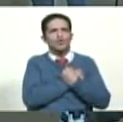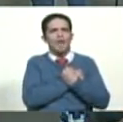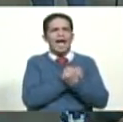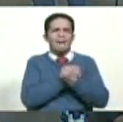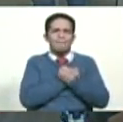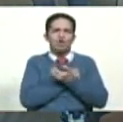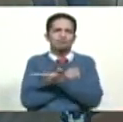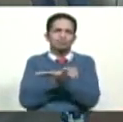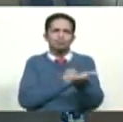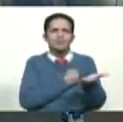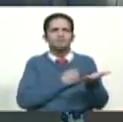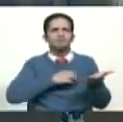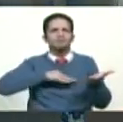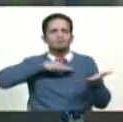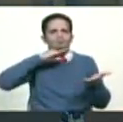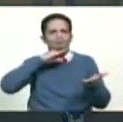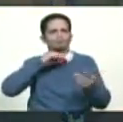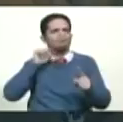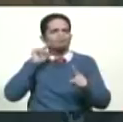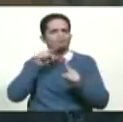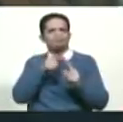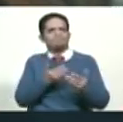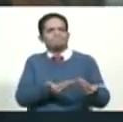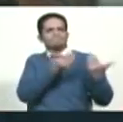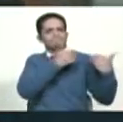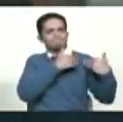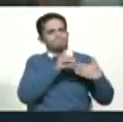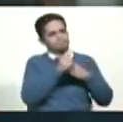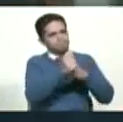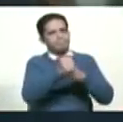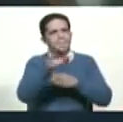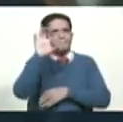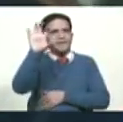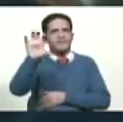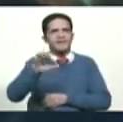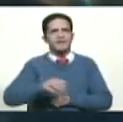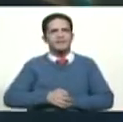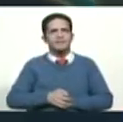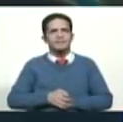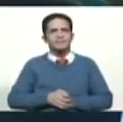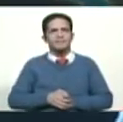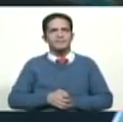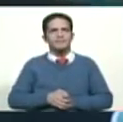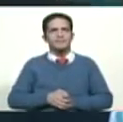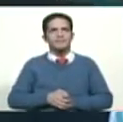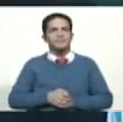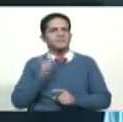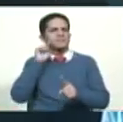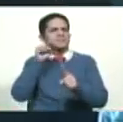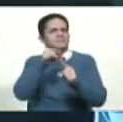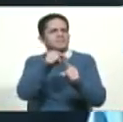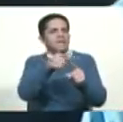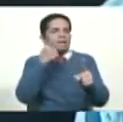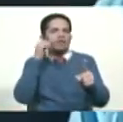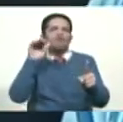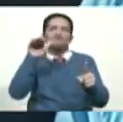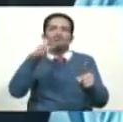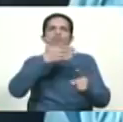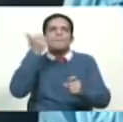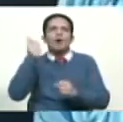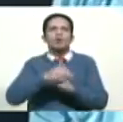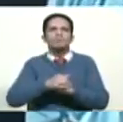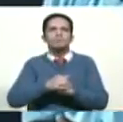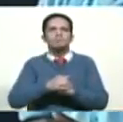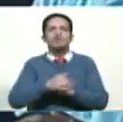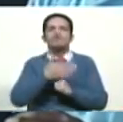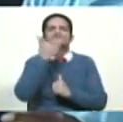suficiente para llevar las riendas de la patria hacia un destino mejor, hacia un destino